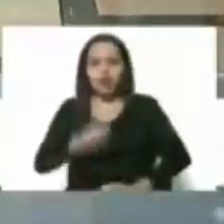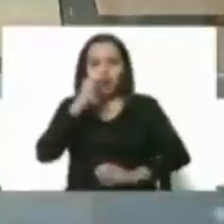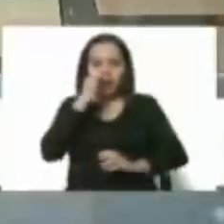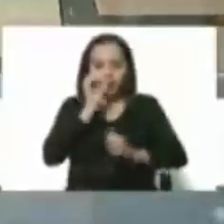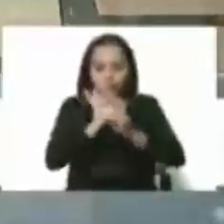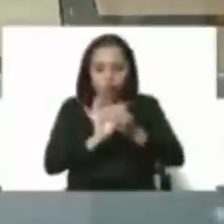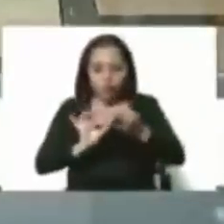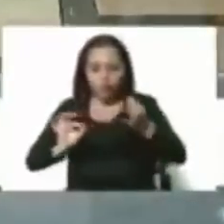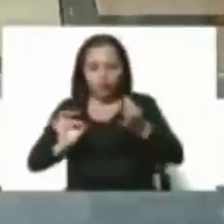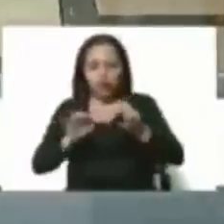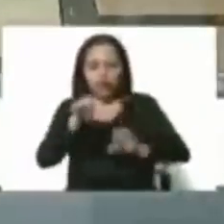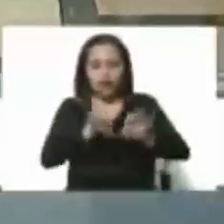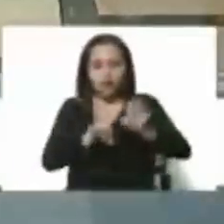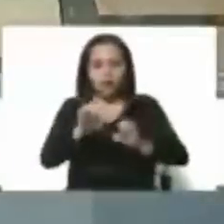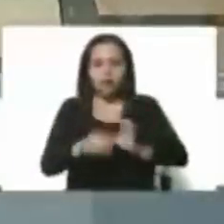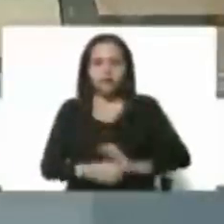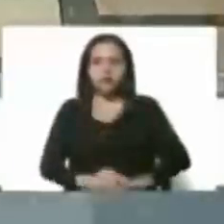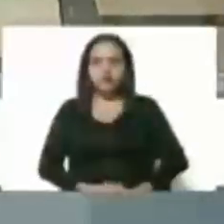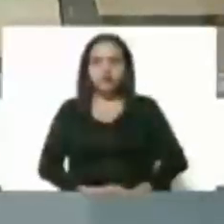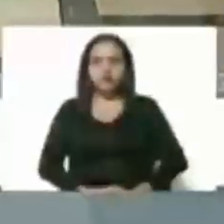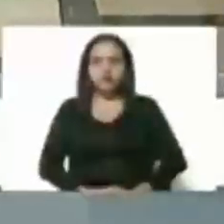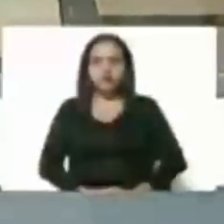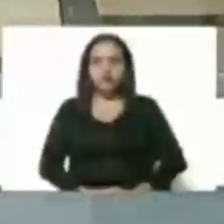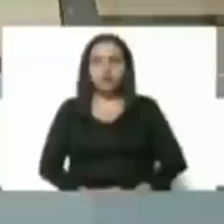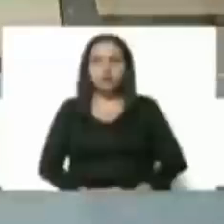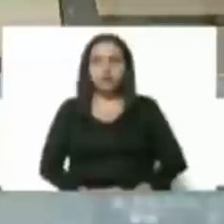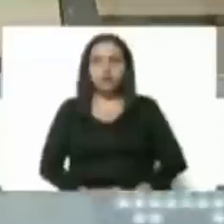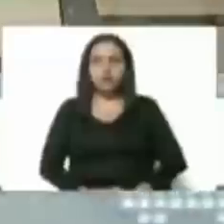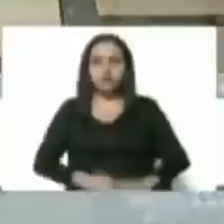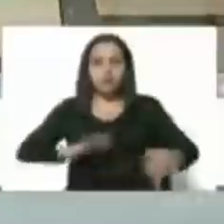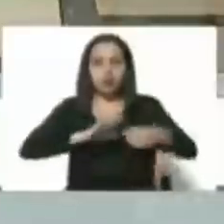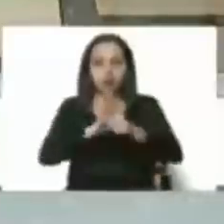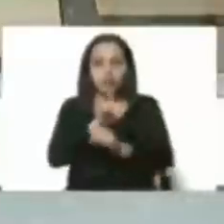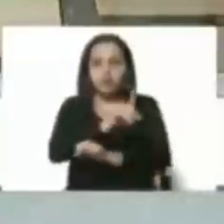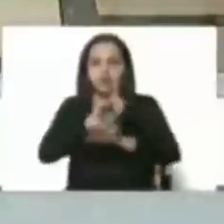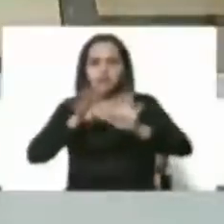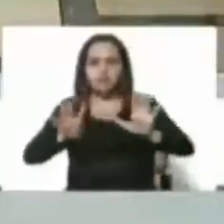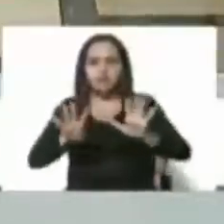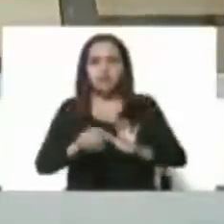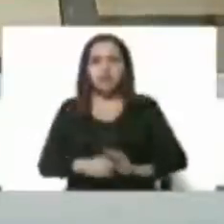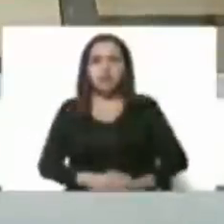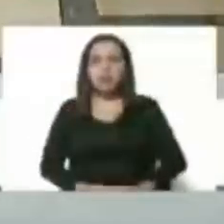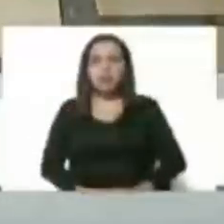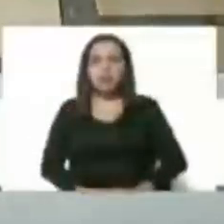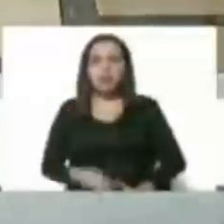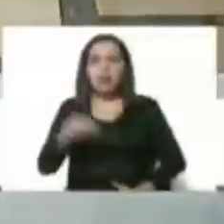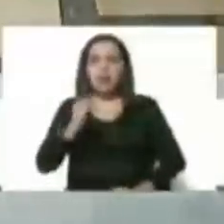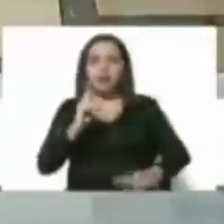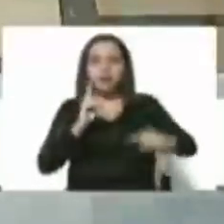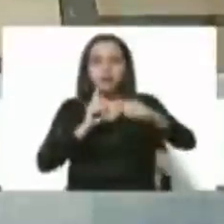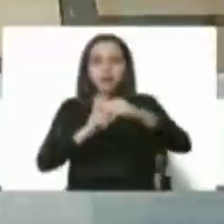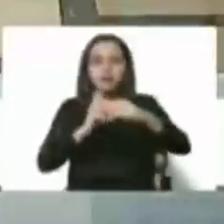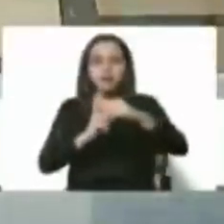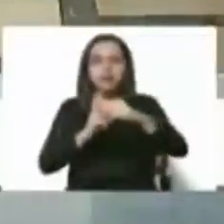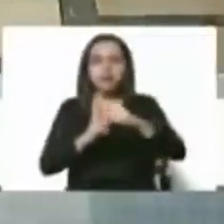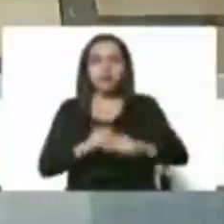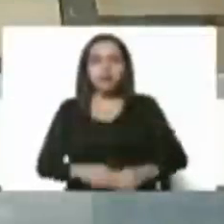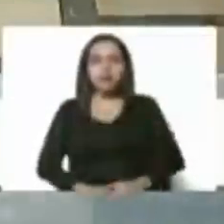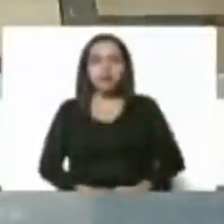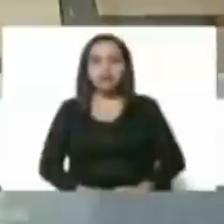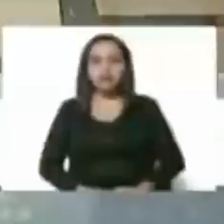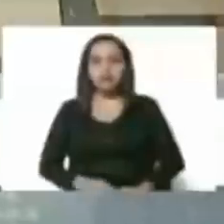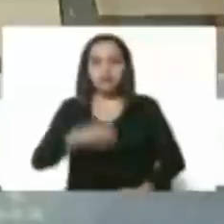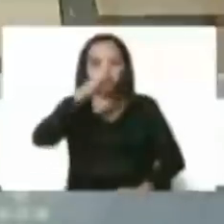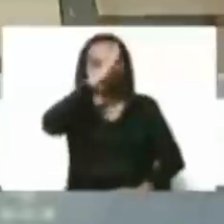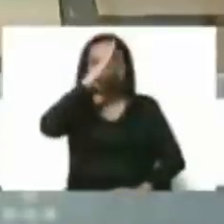psicológica ese es el primer punto otro punto que a nosotros nos indica que